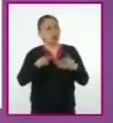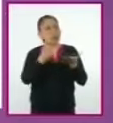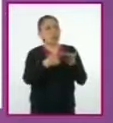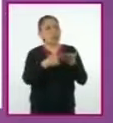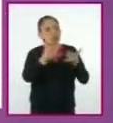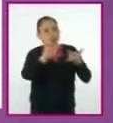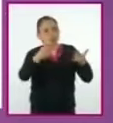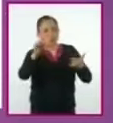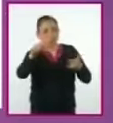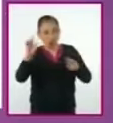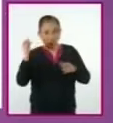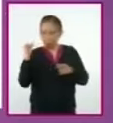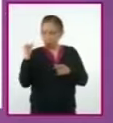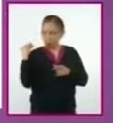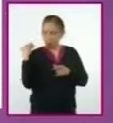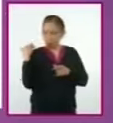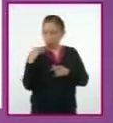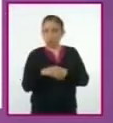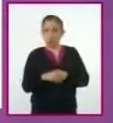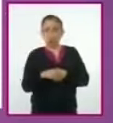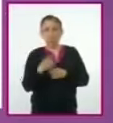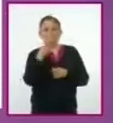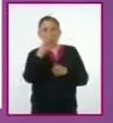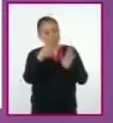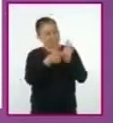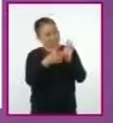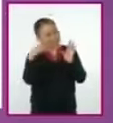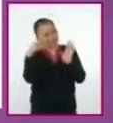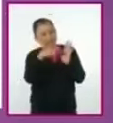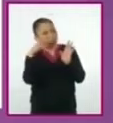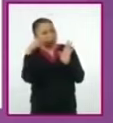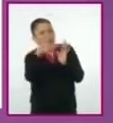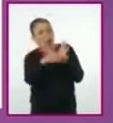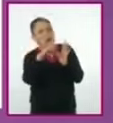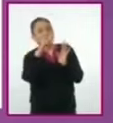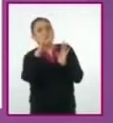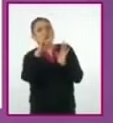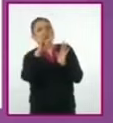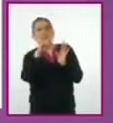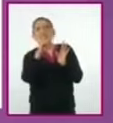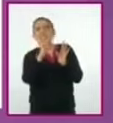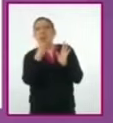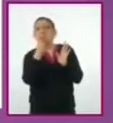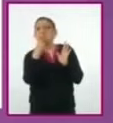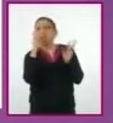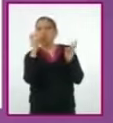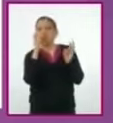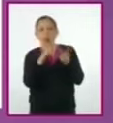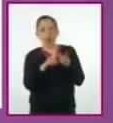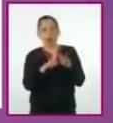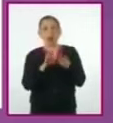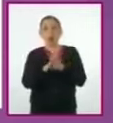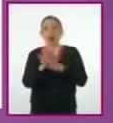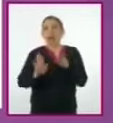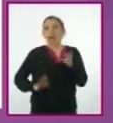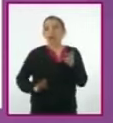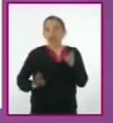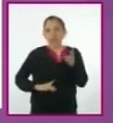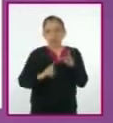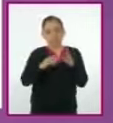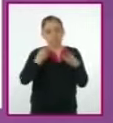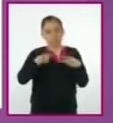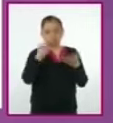personajes? ¿Qué retrata el cuento Las Rutinas? ¿Qué características tienen